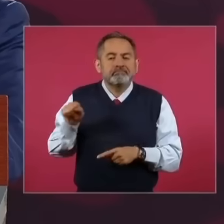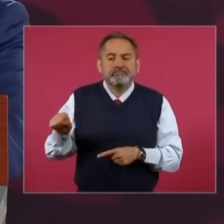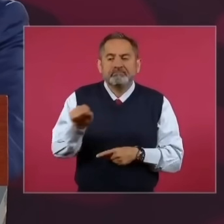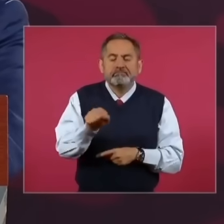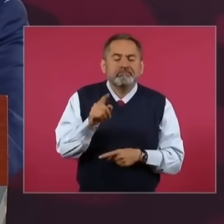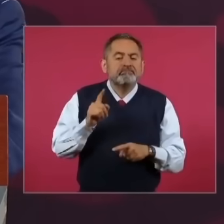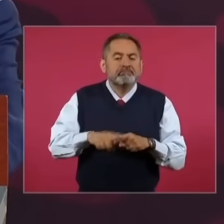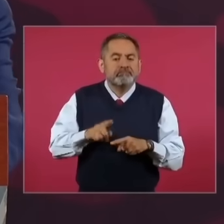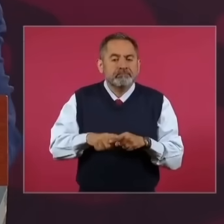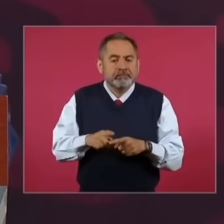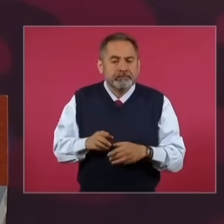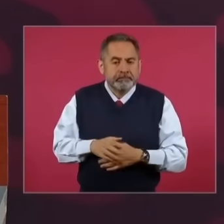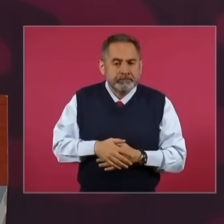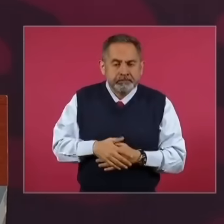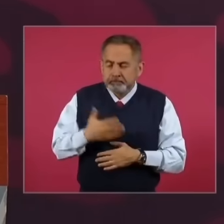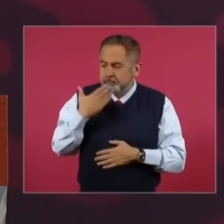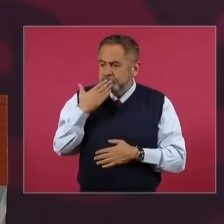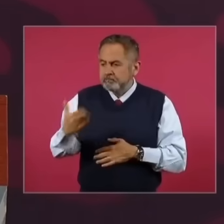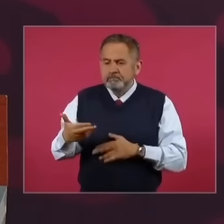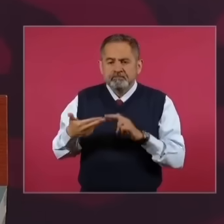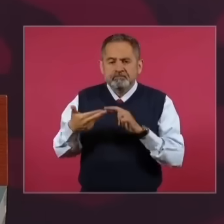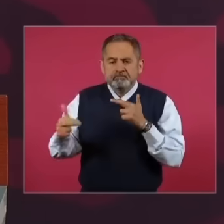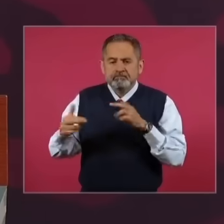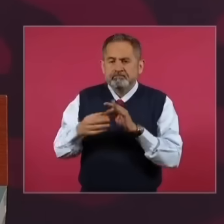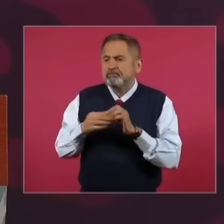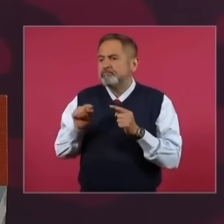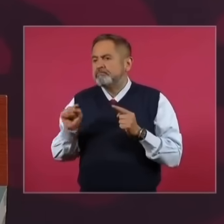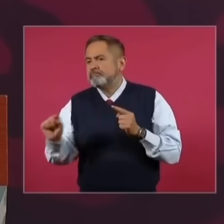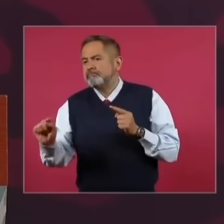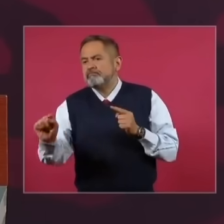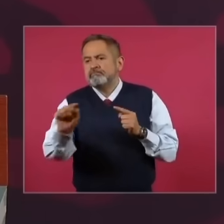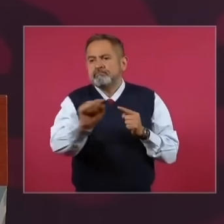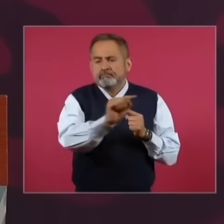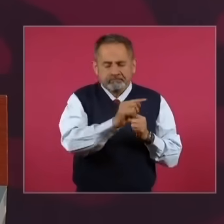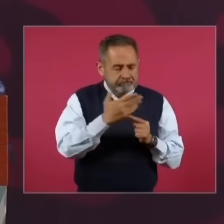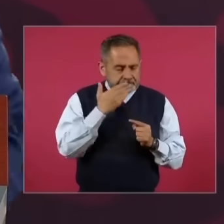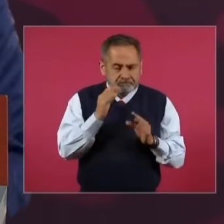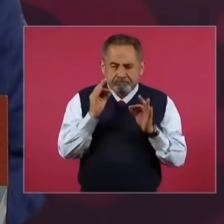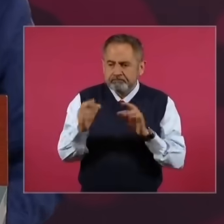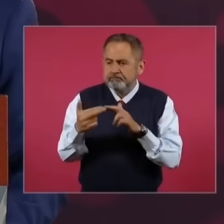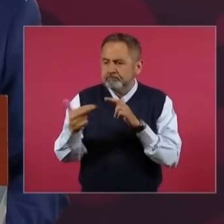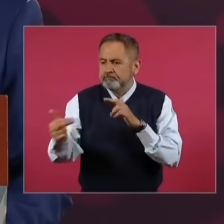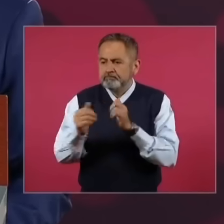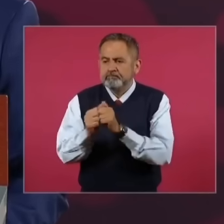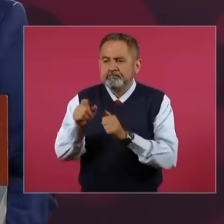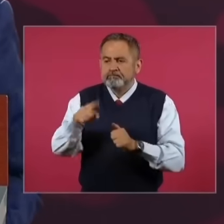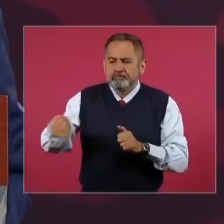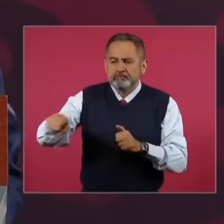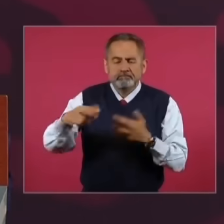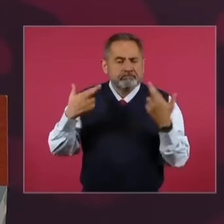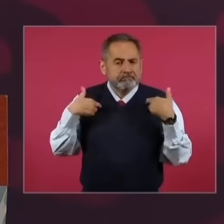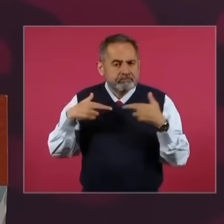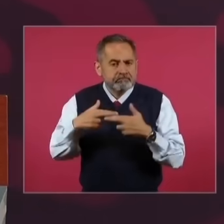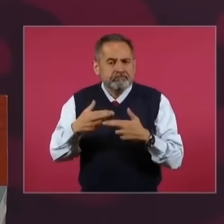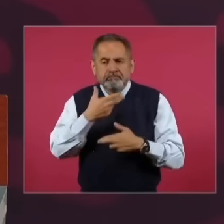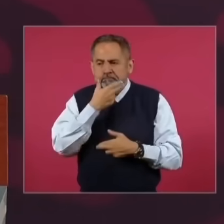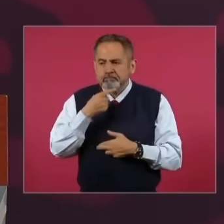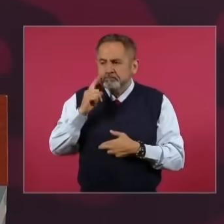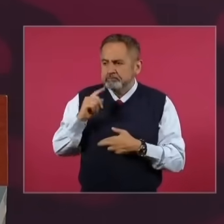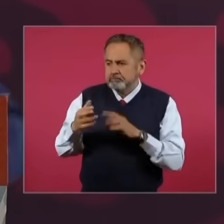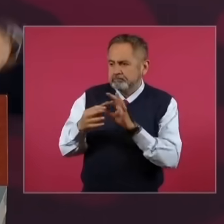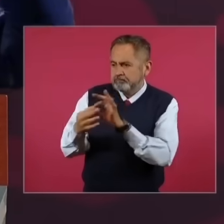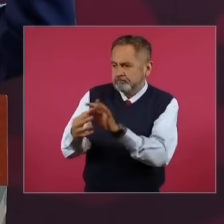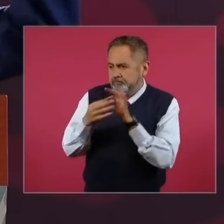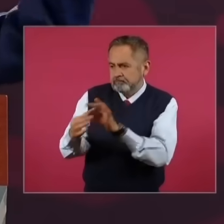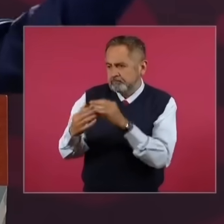diferendo fuerte diplomático con el embajador Ken Salazar, que por cierto allá en Washington dice que es el embajador de